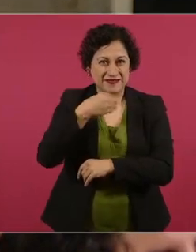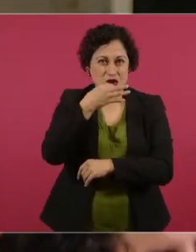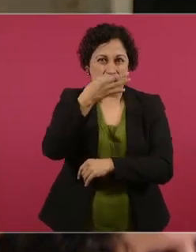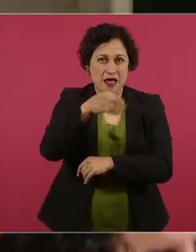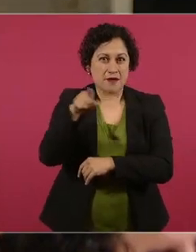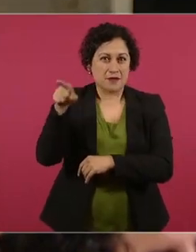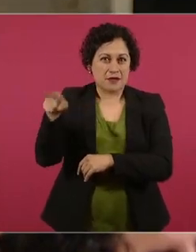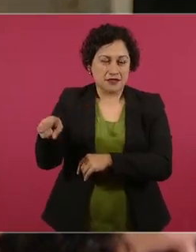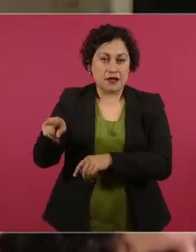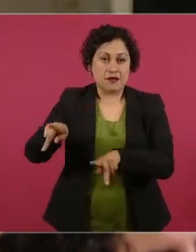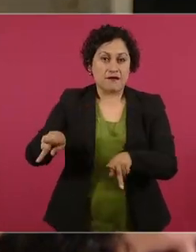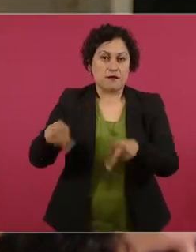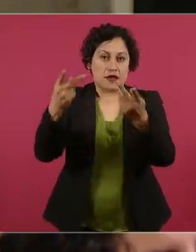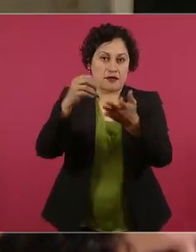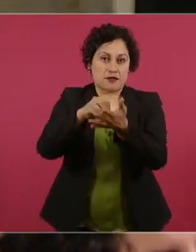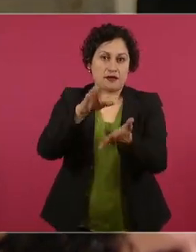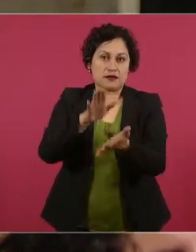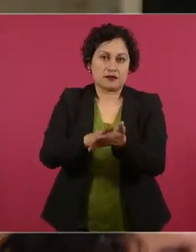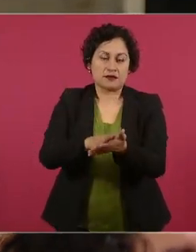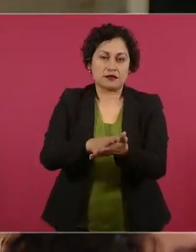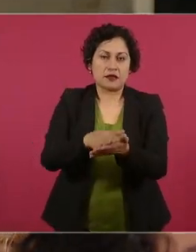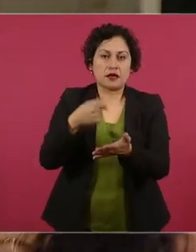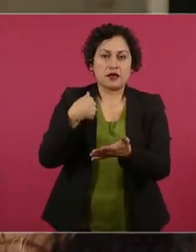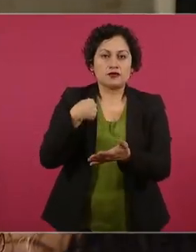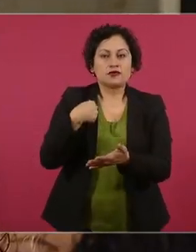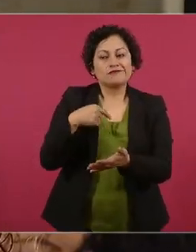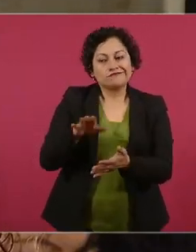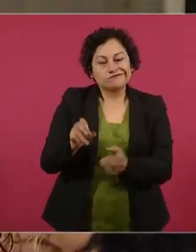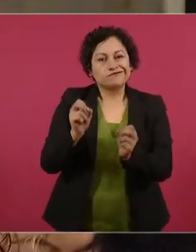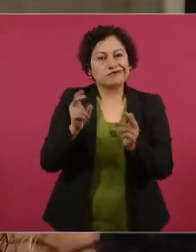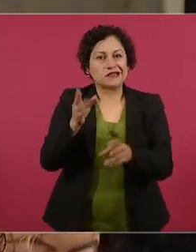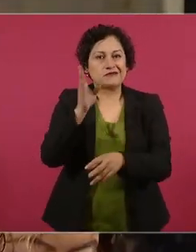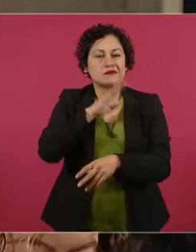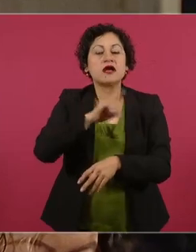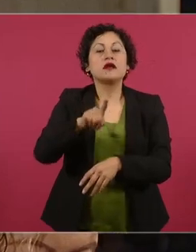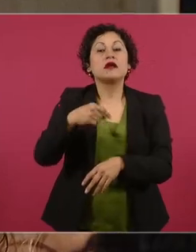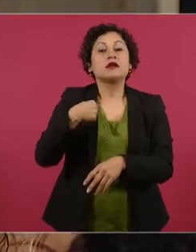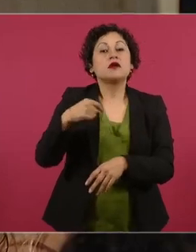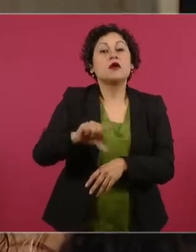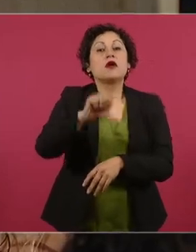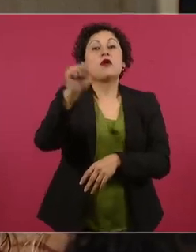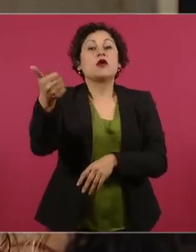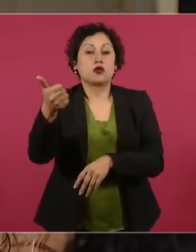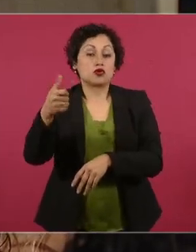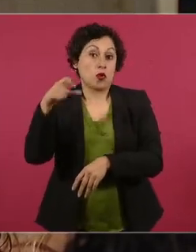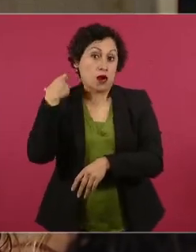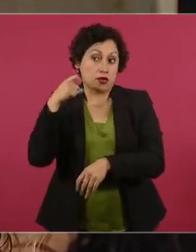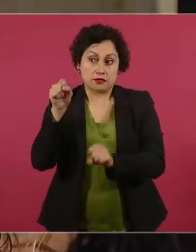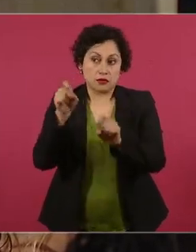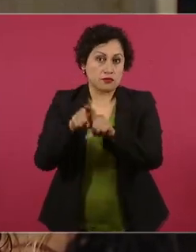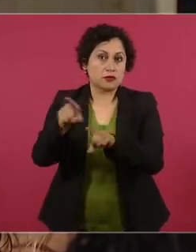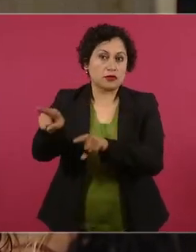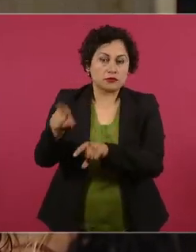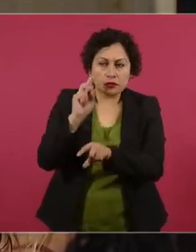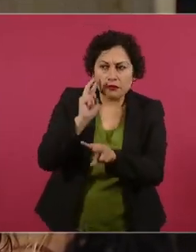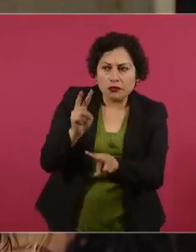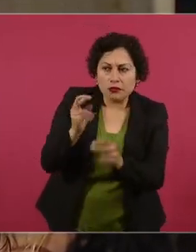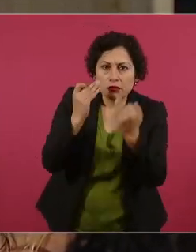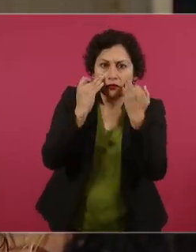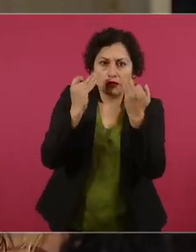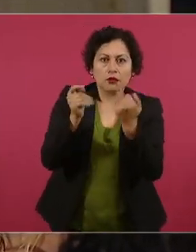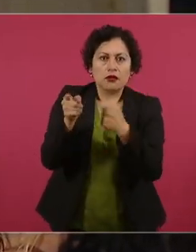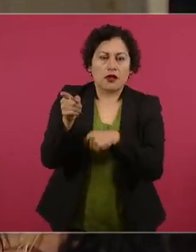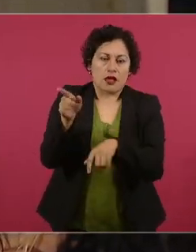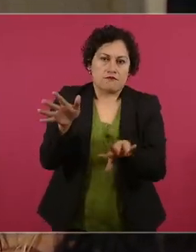lo constaté que efectivamente están trabajando de otra forma. Mejoró mucho el sistema, incluso pues, hubo cambios también ahí